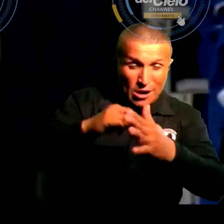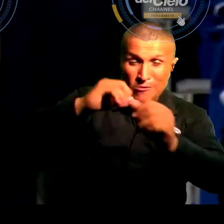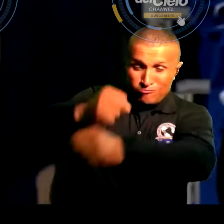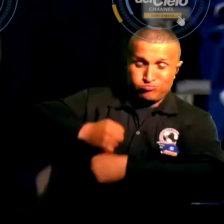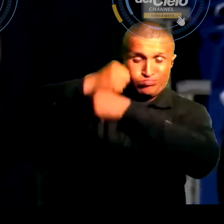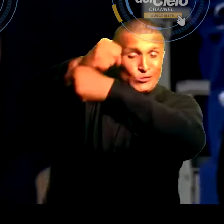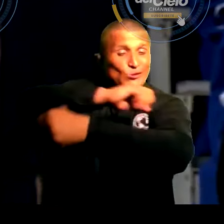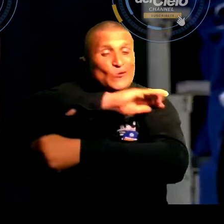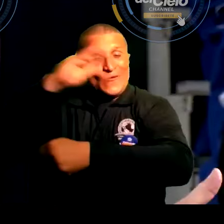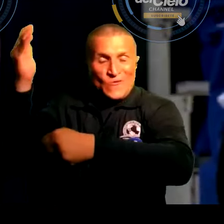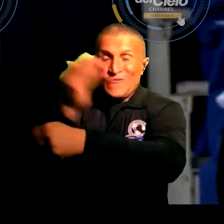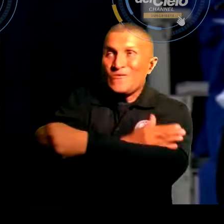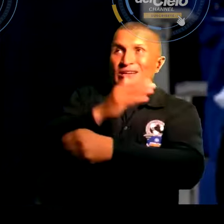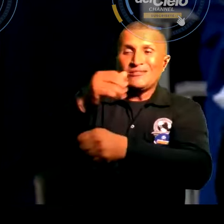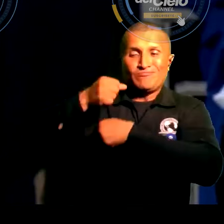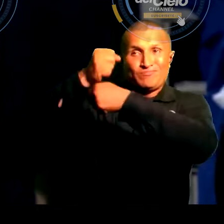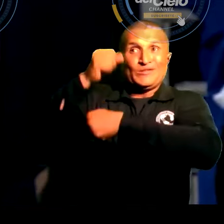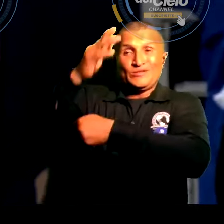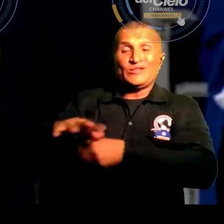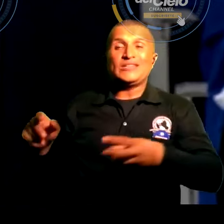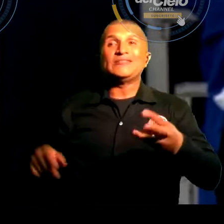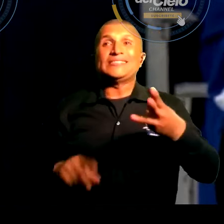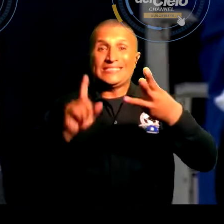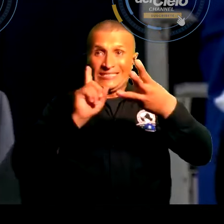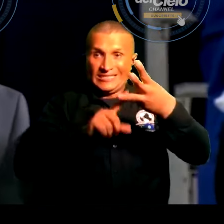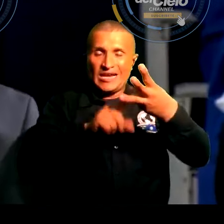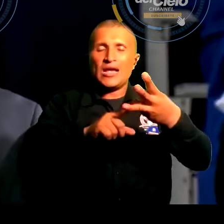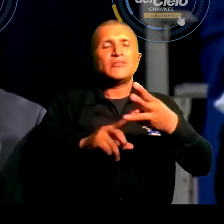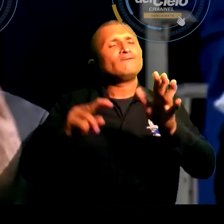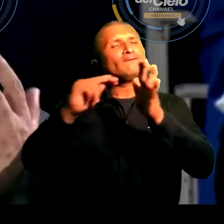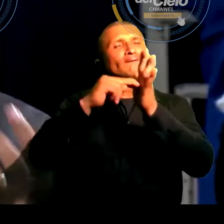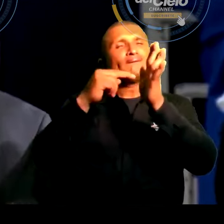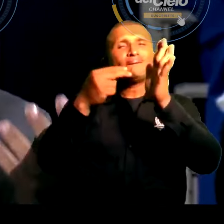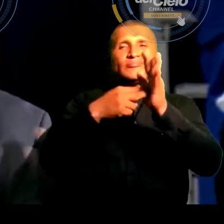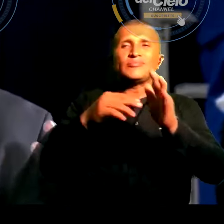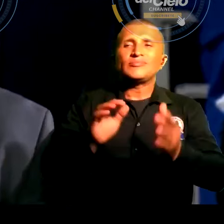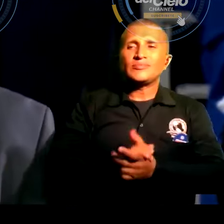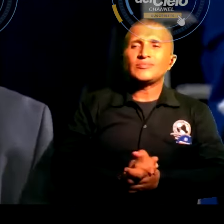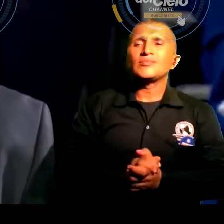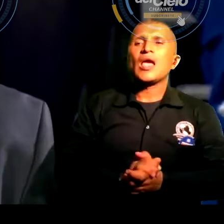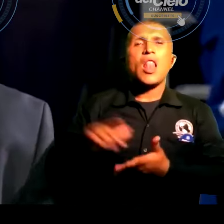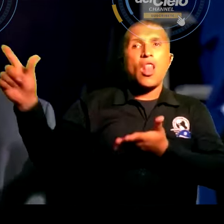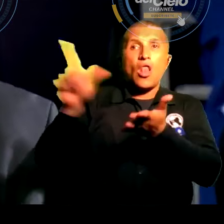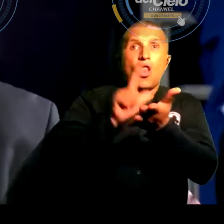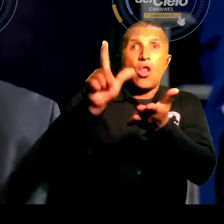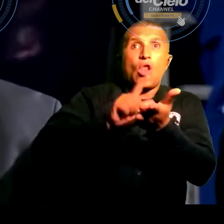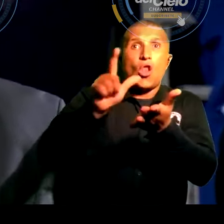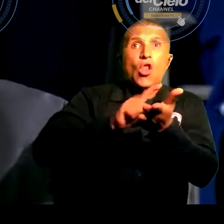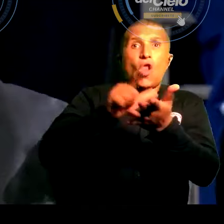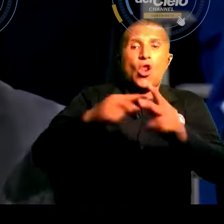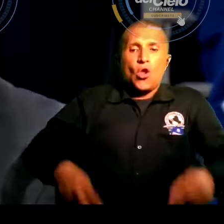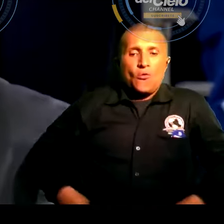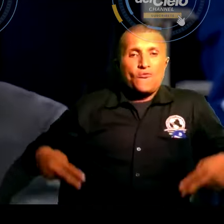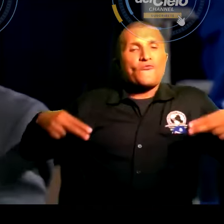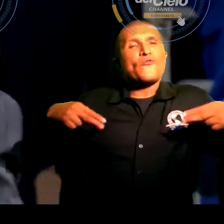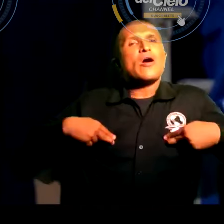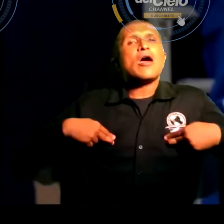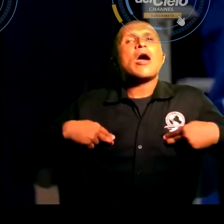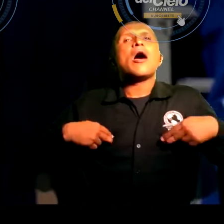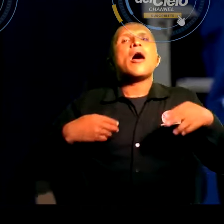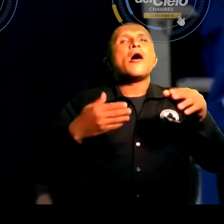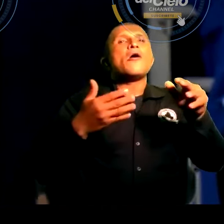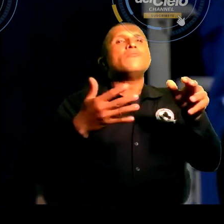Deidad. Y tercero, se refiere al libro que trata de la vida y la enseñanza de